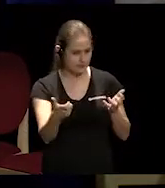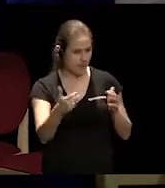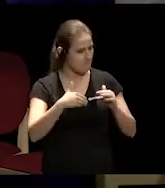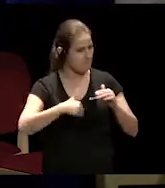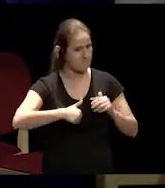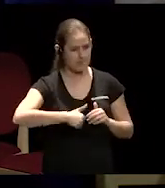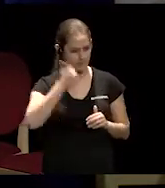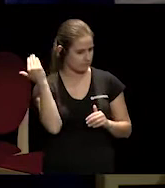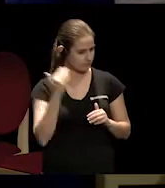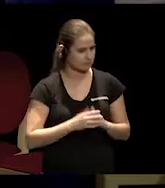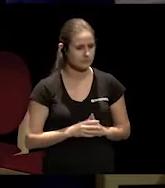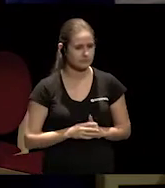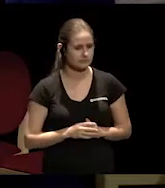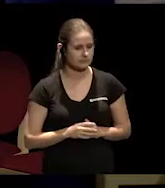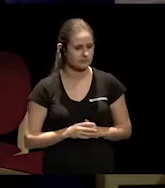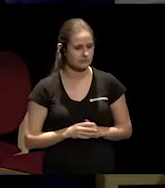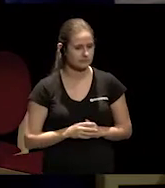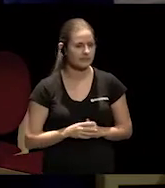También estoy en Italia.